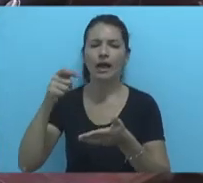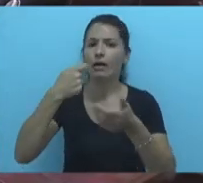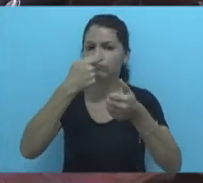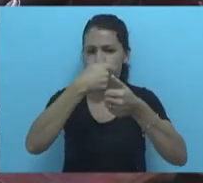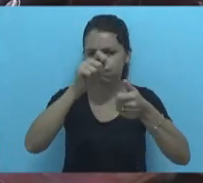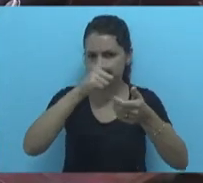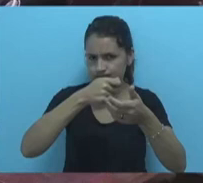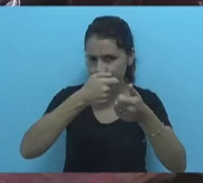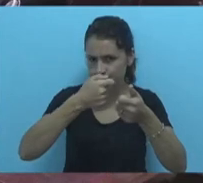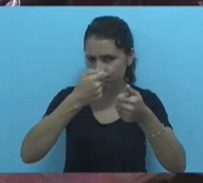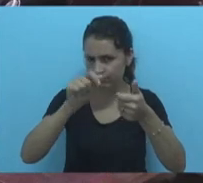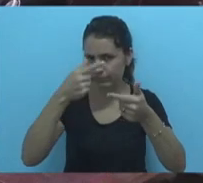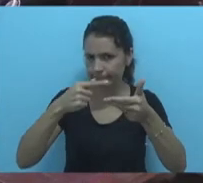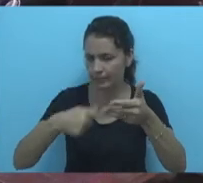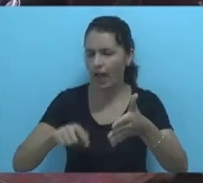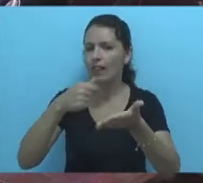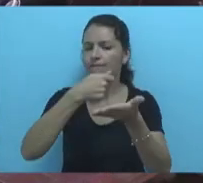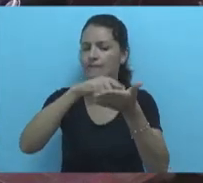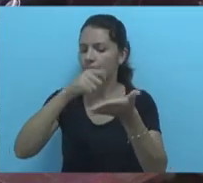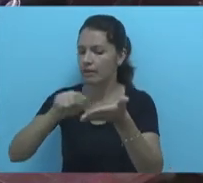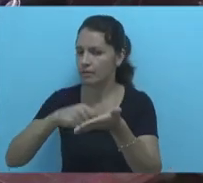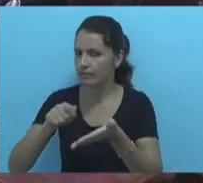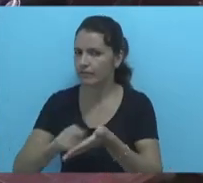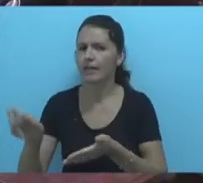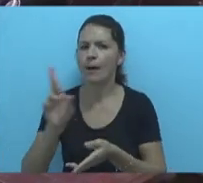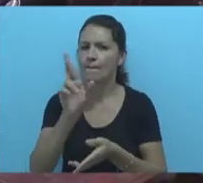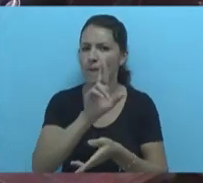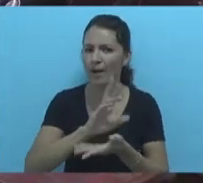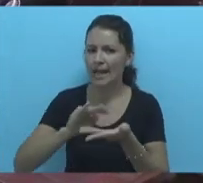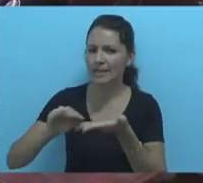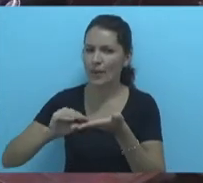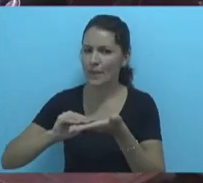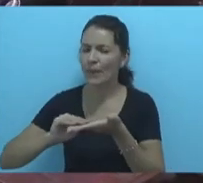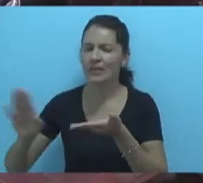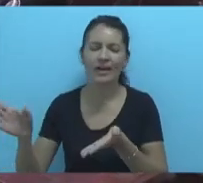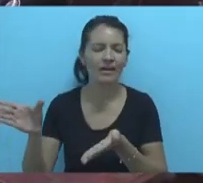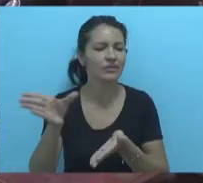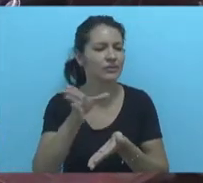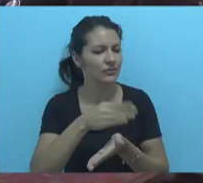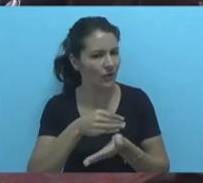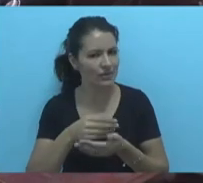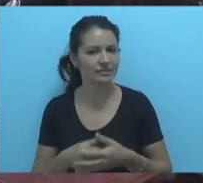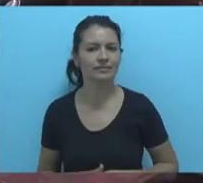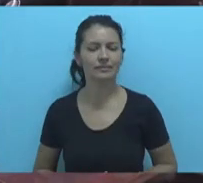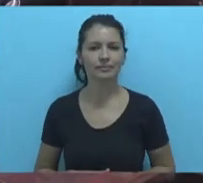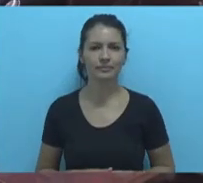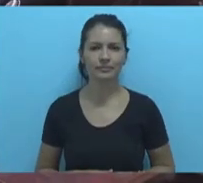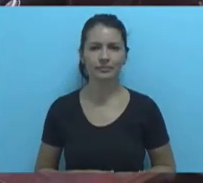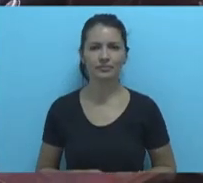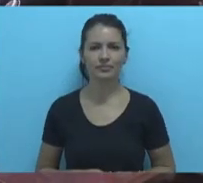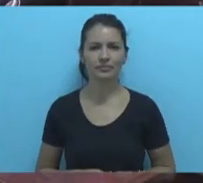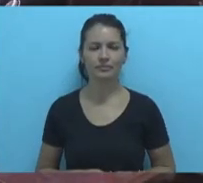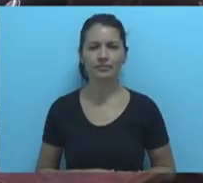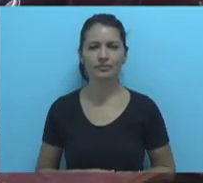Bruera, Orsiani, Di Stefano, Ciancio, Peralta, Ulieldin, Mahmoud, Inés, García, Corniali y Catalini,